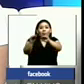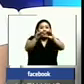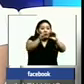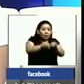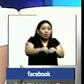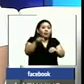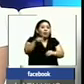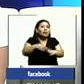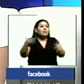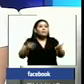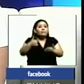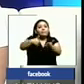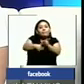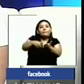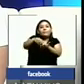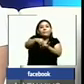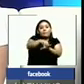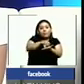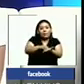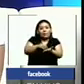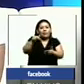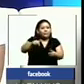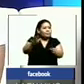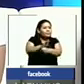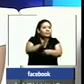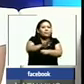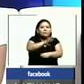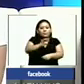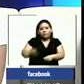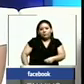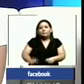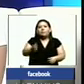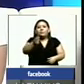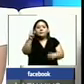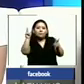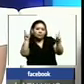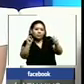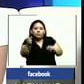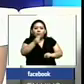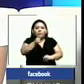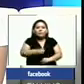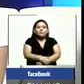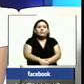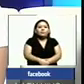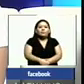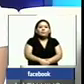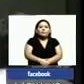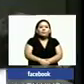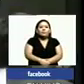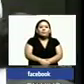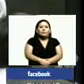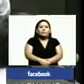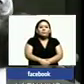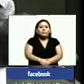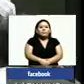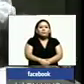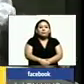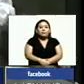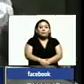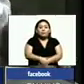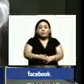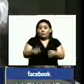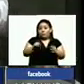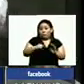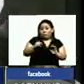generalizada En las municipalidades A nivel nacional De esto Hablaremos En el siguiente informe Nadie puede